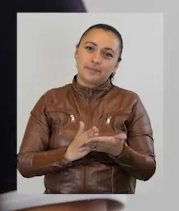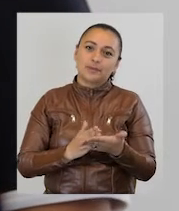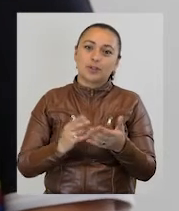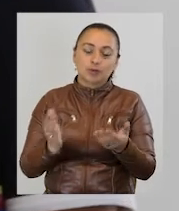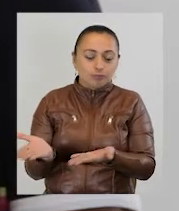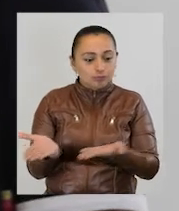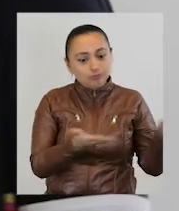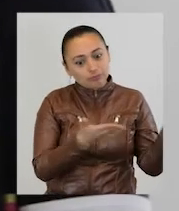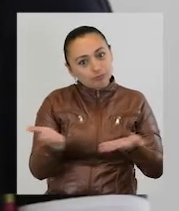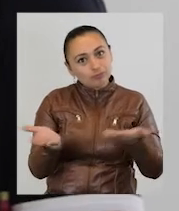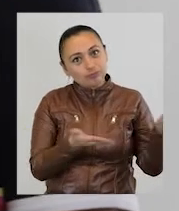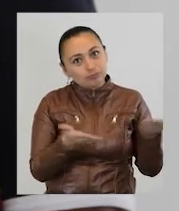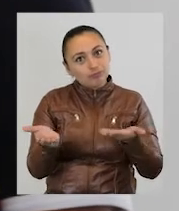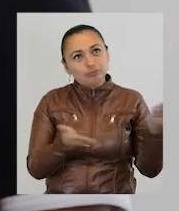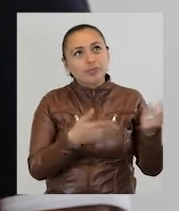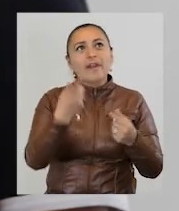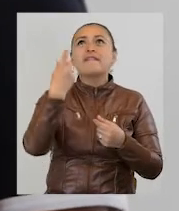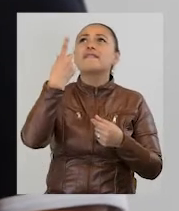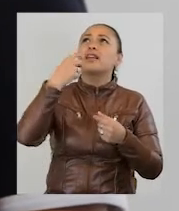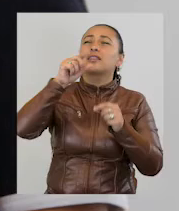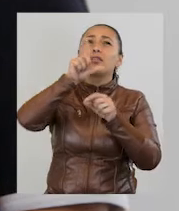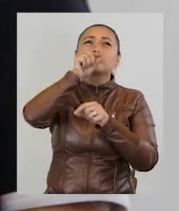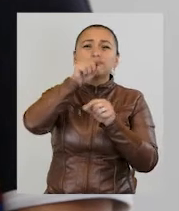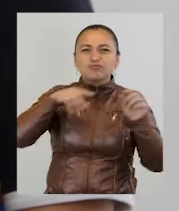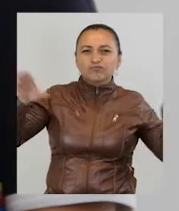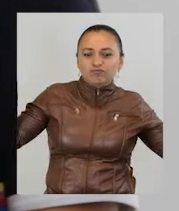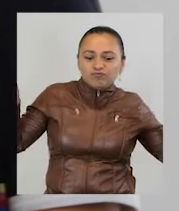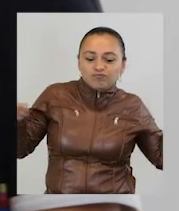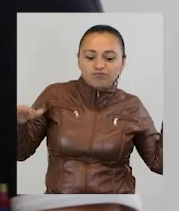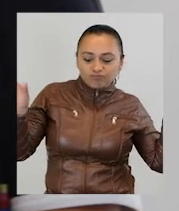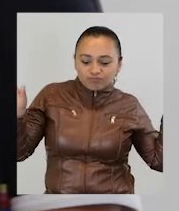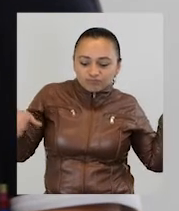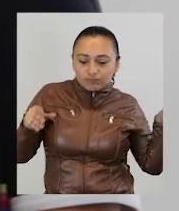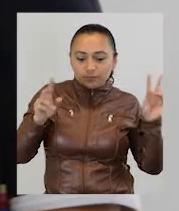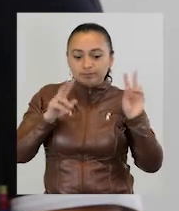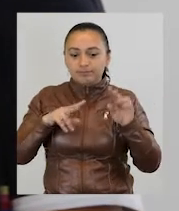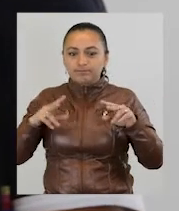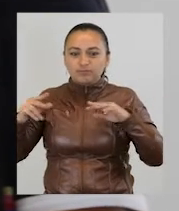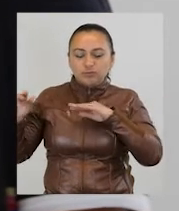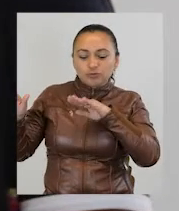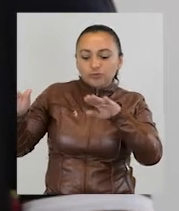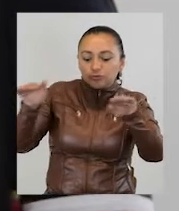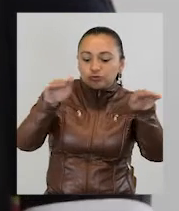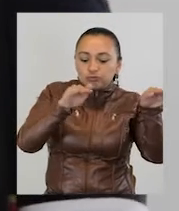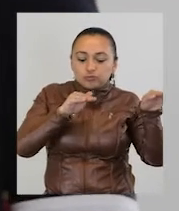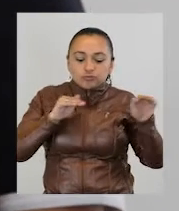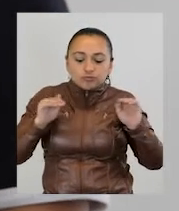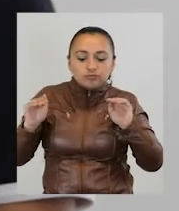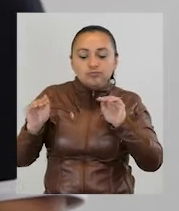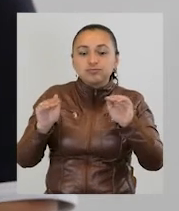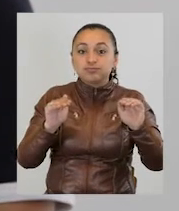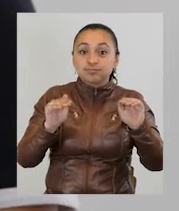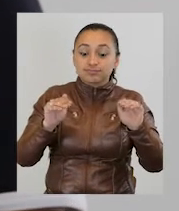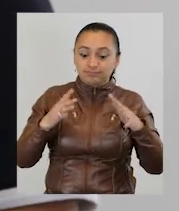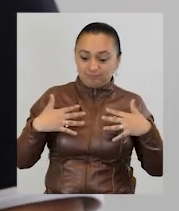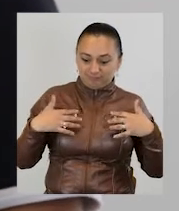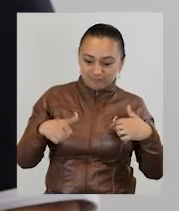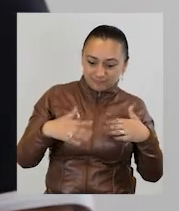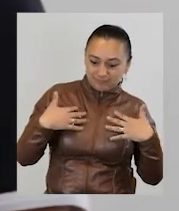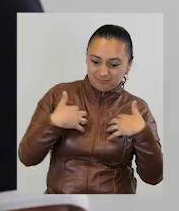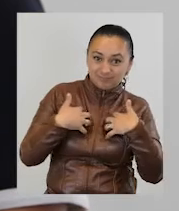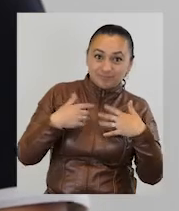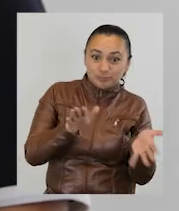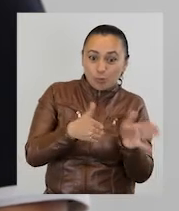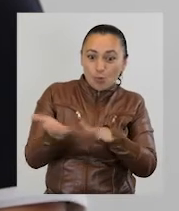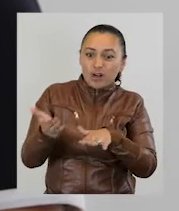aves. Pronto comenzaron los buitres a descender sobre los cadáveres y Abraham los ahuyentaba. Estando ya